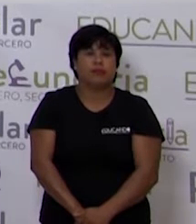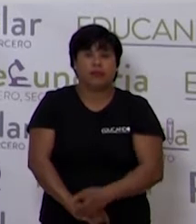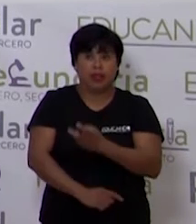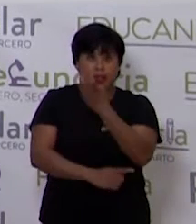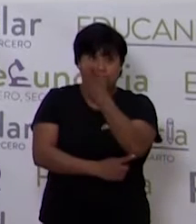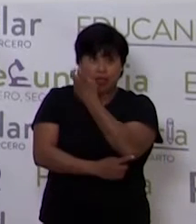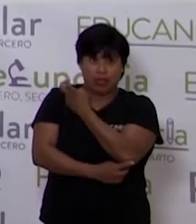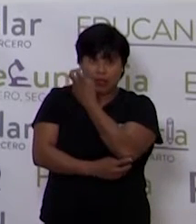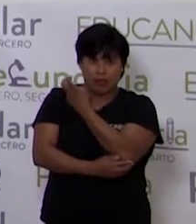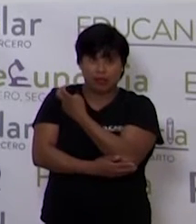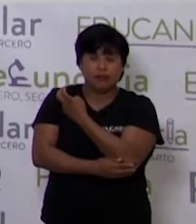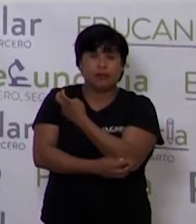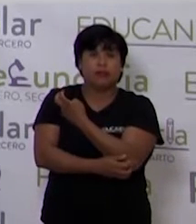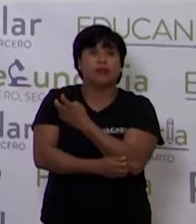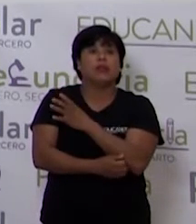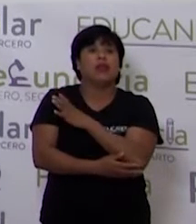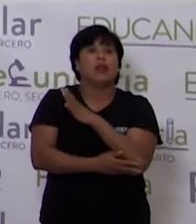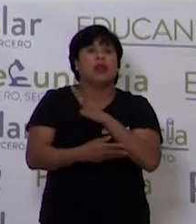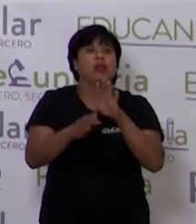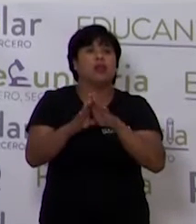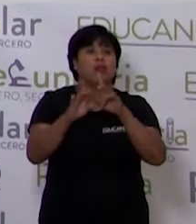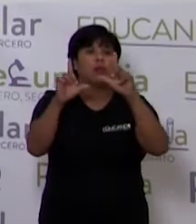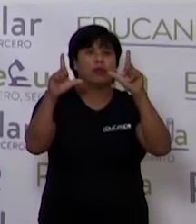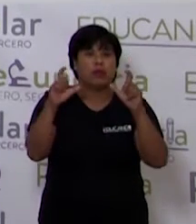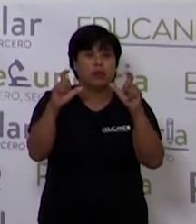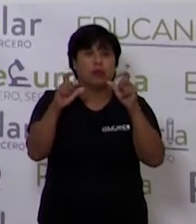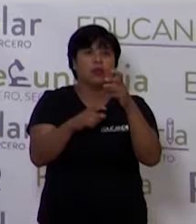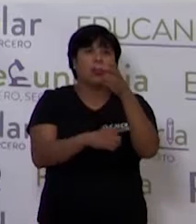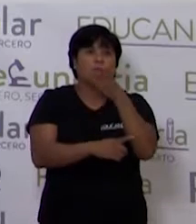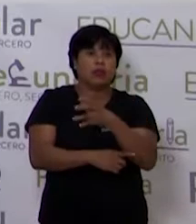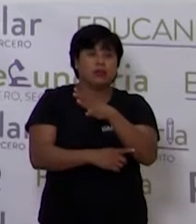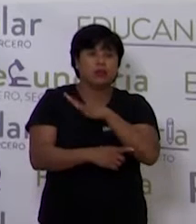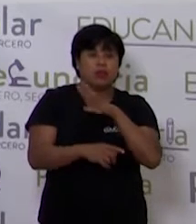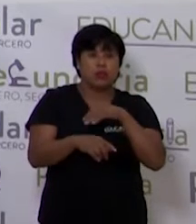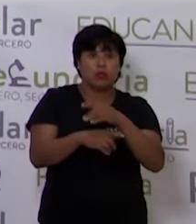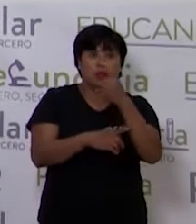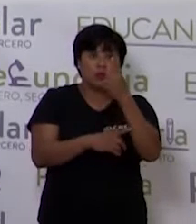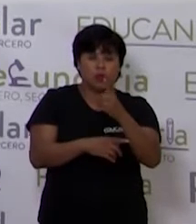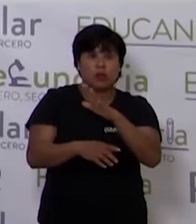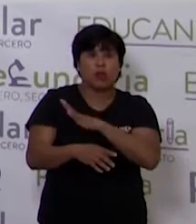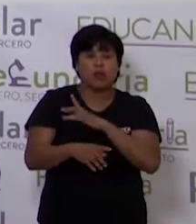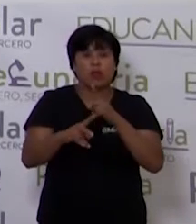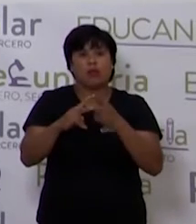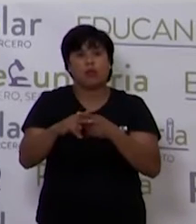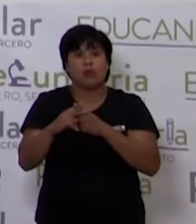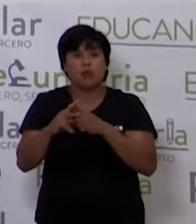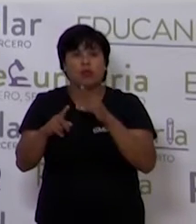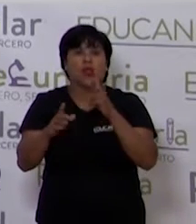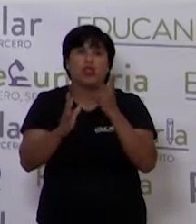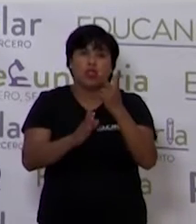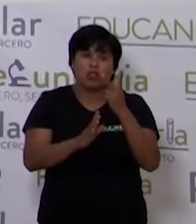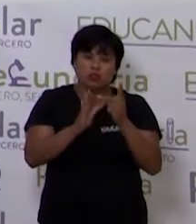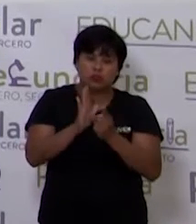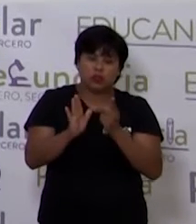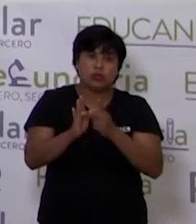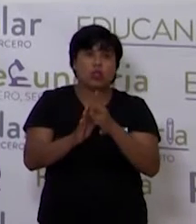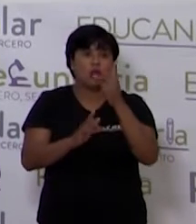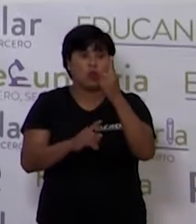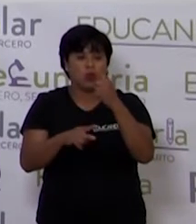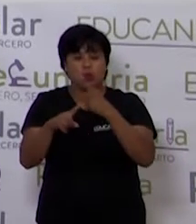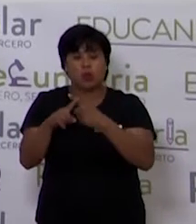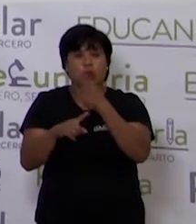Aquí hay un paréntesis y este 1 hay que multiplicarlo dos veces. 1 por